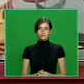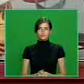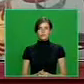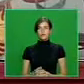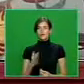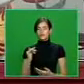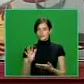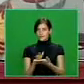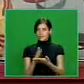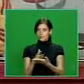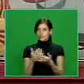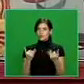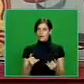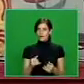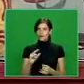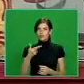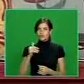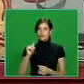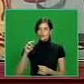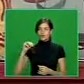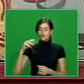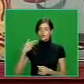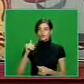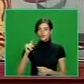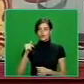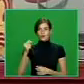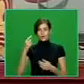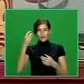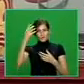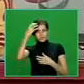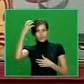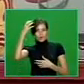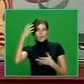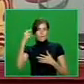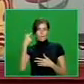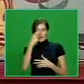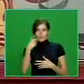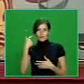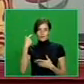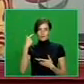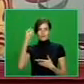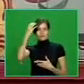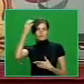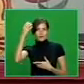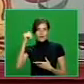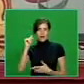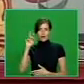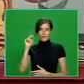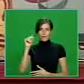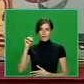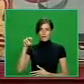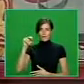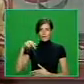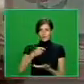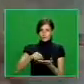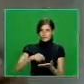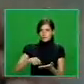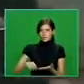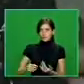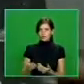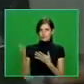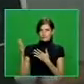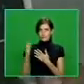libro chichones en mi cabeza de Armando cariba Armando cariba bueno